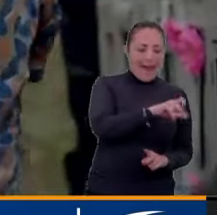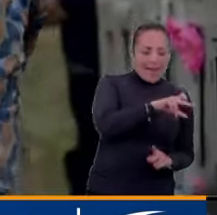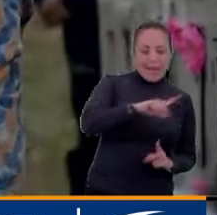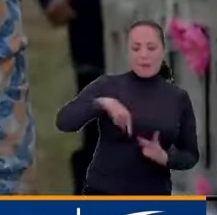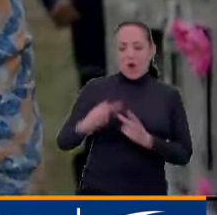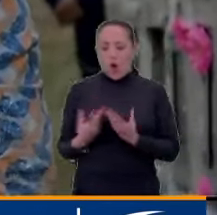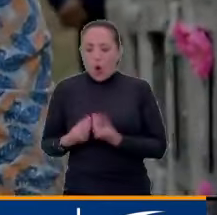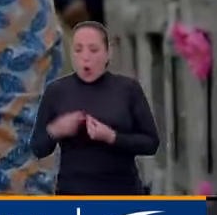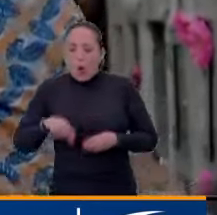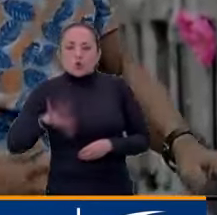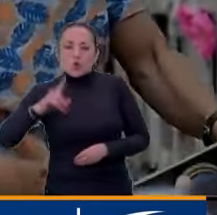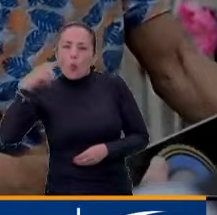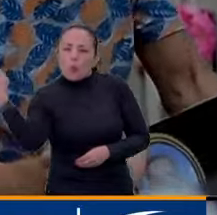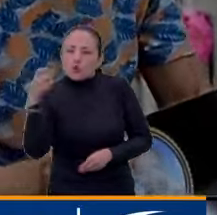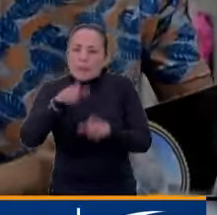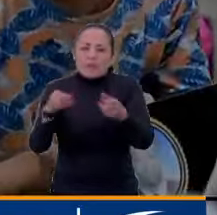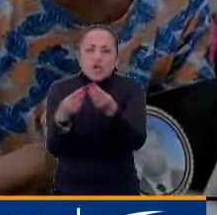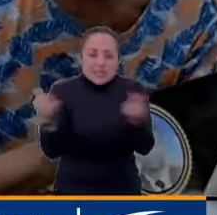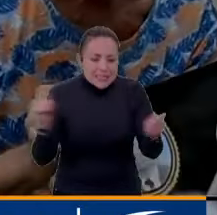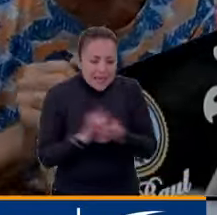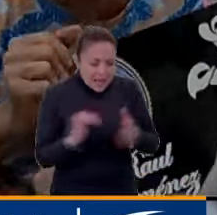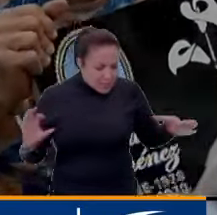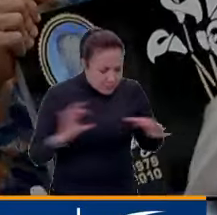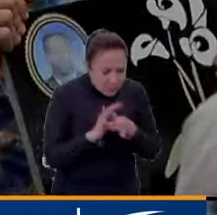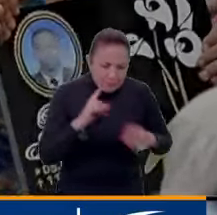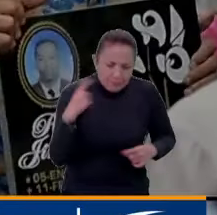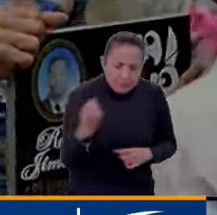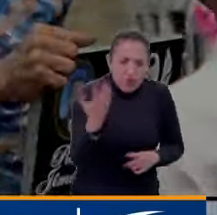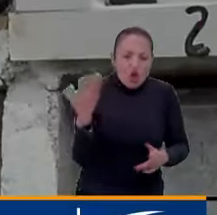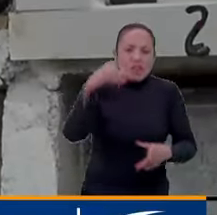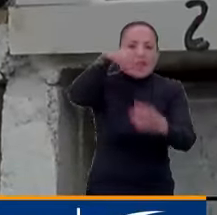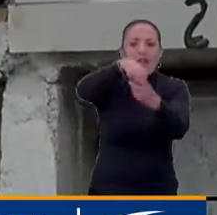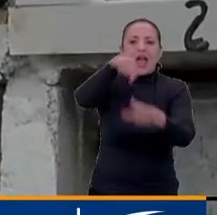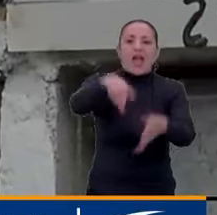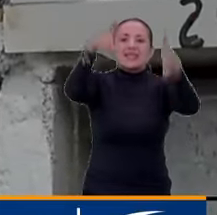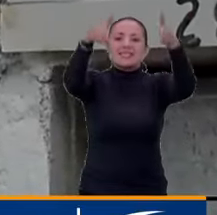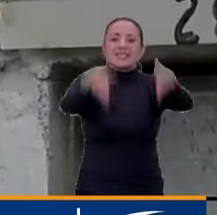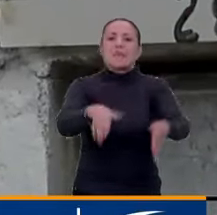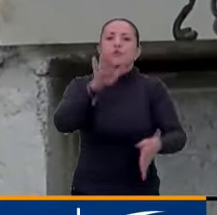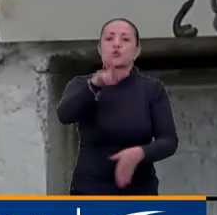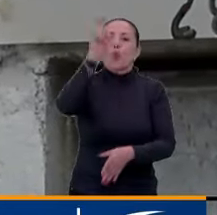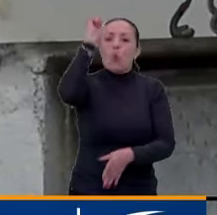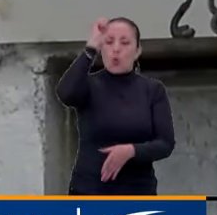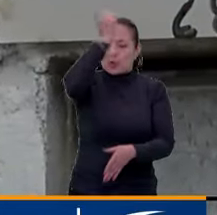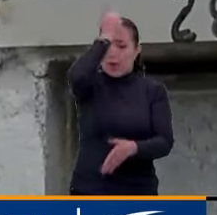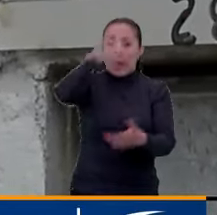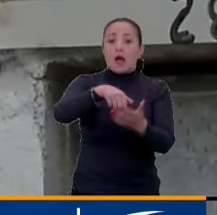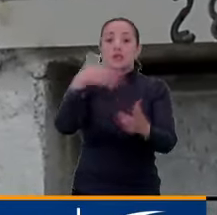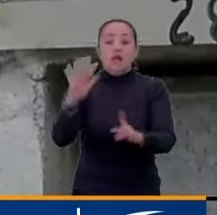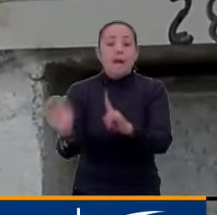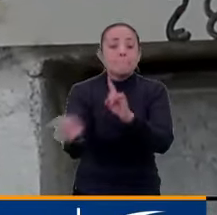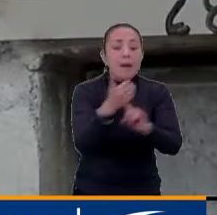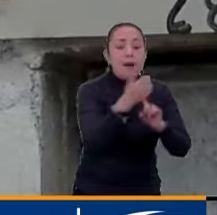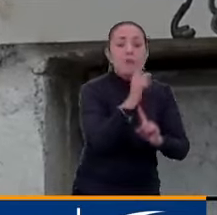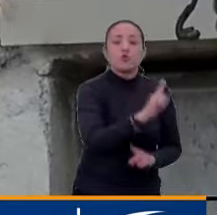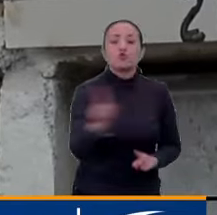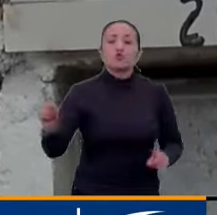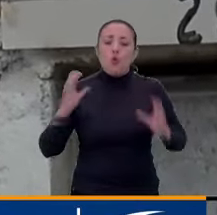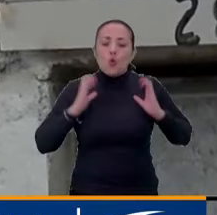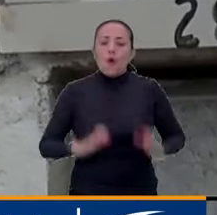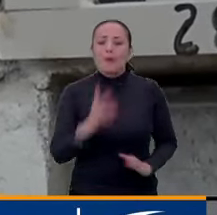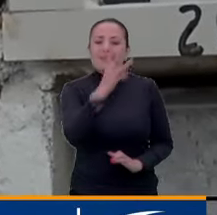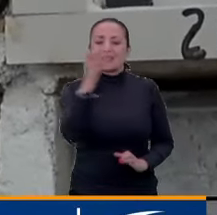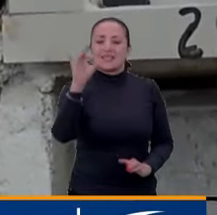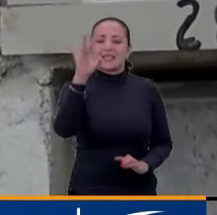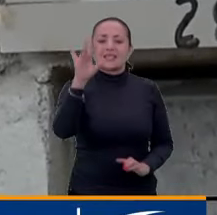personas dadas por desaparecidas al cementerio central de Cúcuta en donde han logrado la recuperación de 315 cuerpos de presuntas